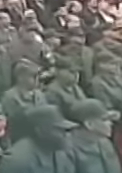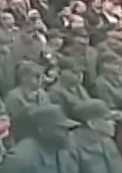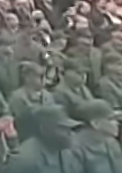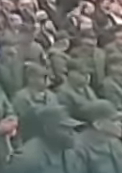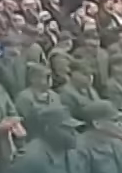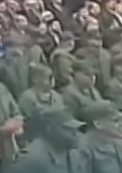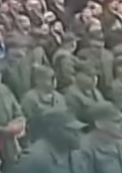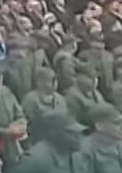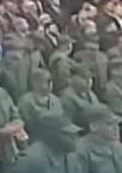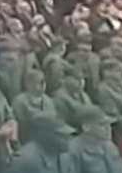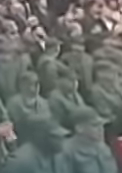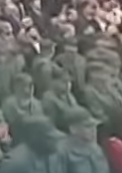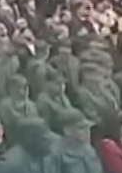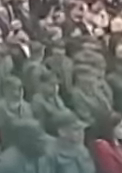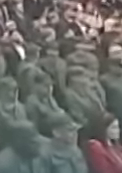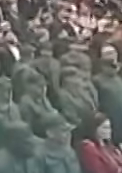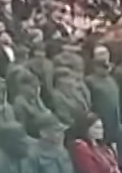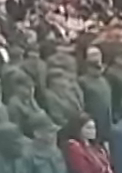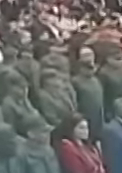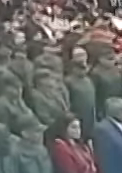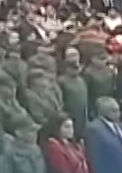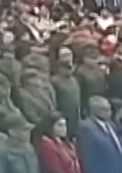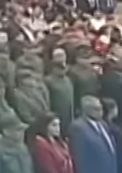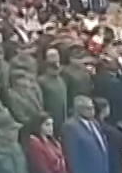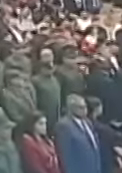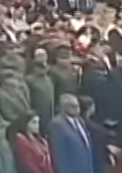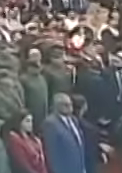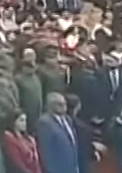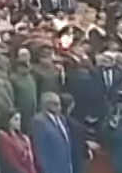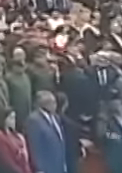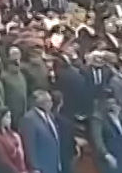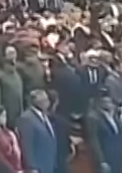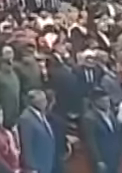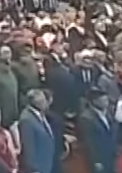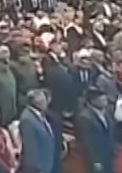detalle los seis momentos históricos. Con esta información desde la